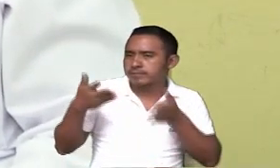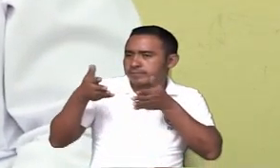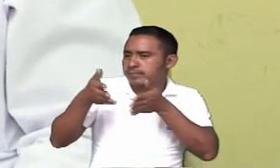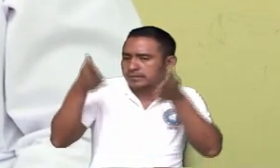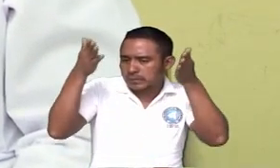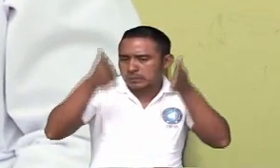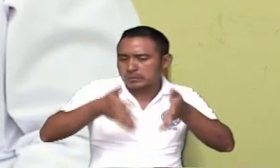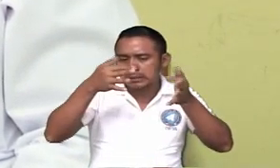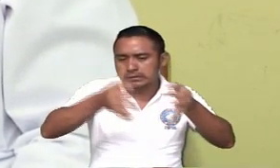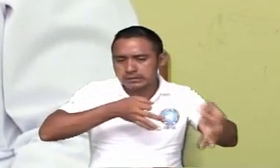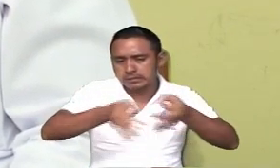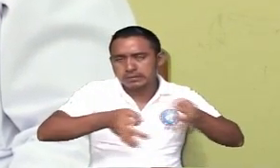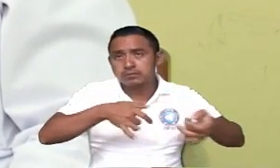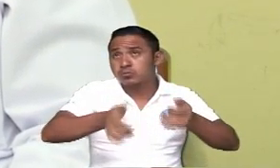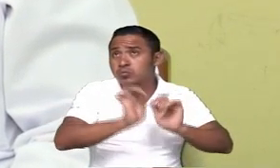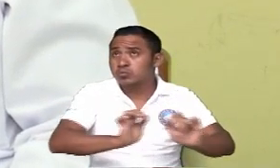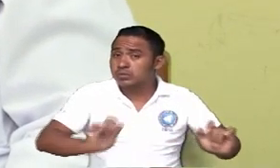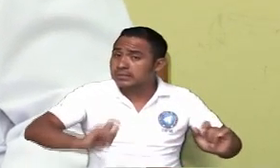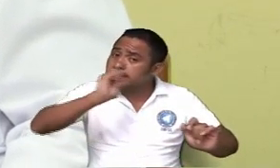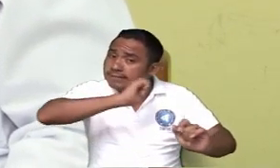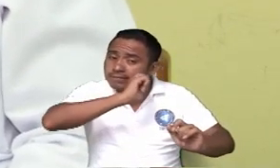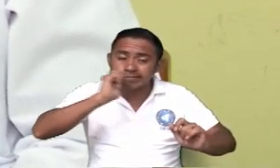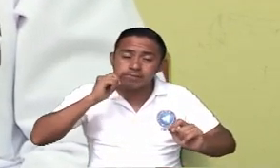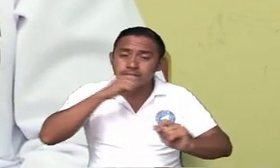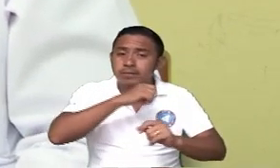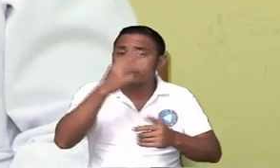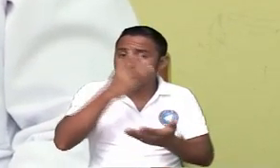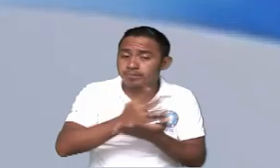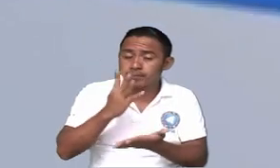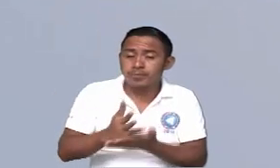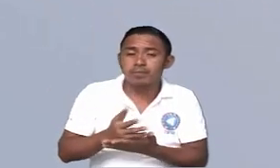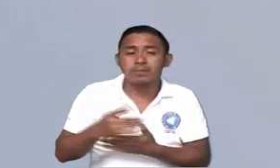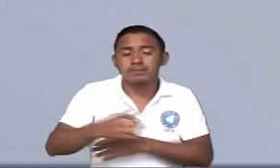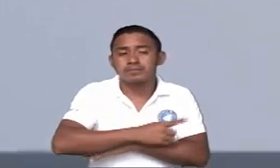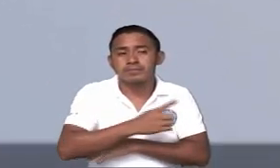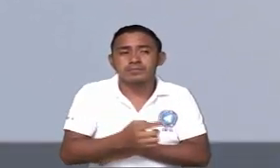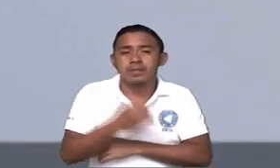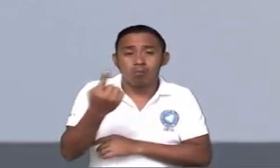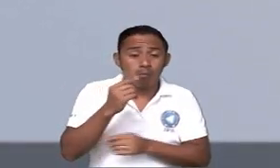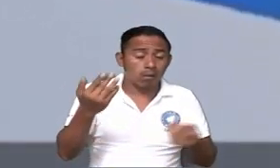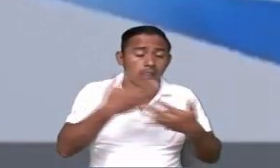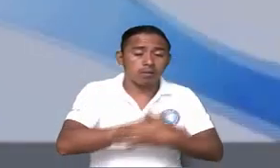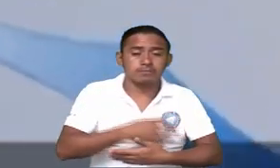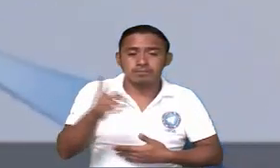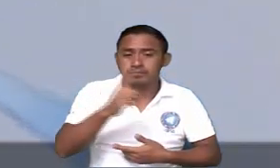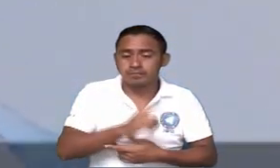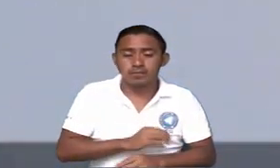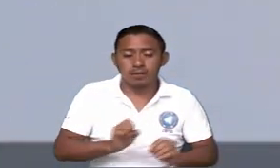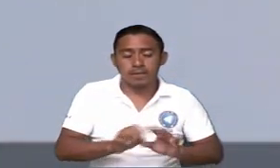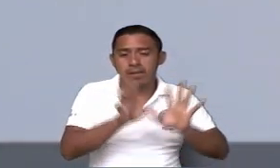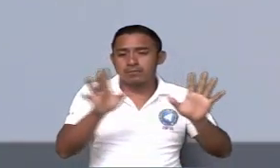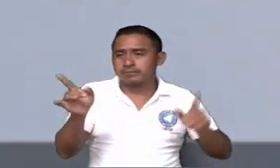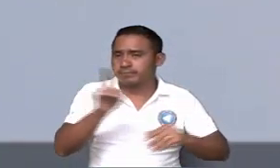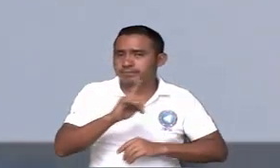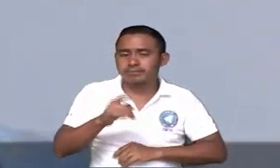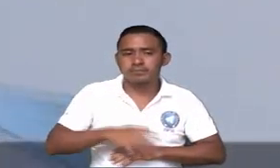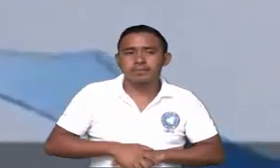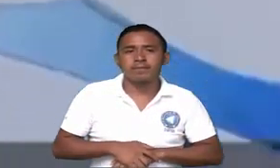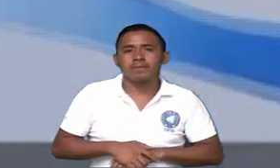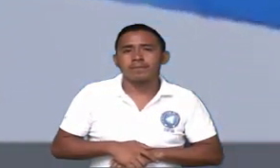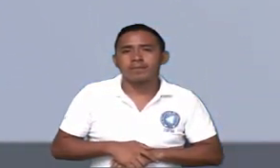niños a cepillar sus dientes, y son 3 veces al día, no solo en la noche, no solo en la mañana que